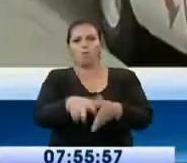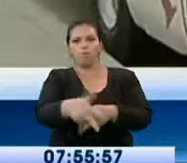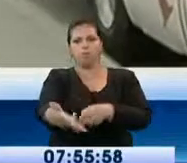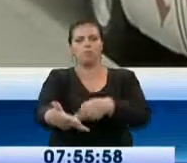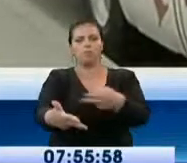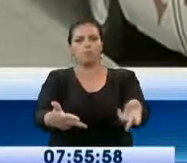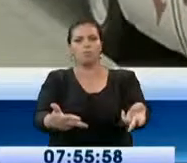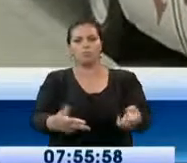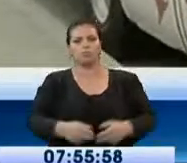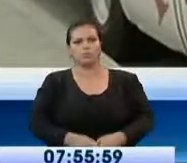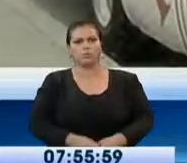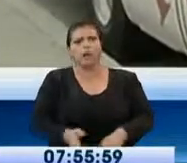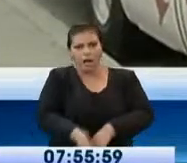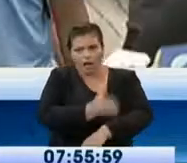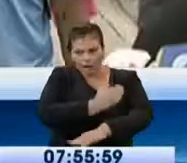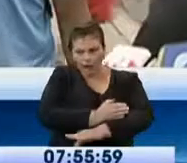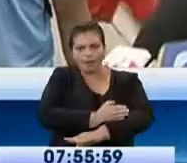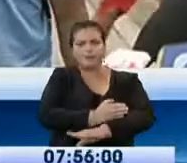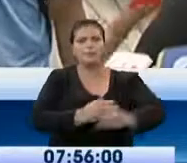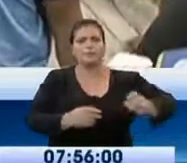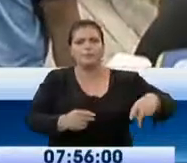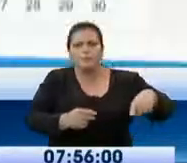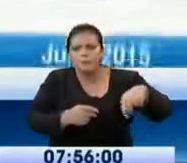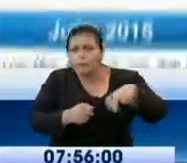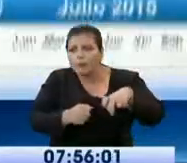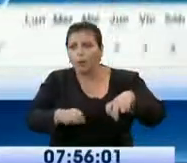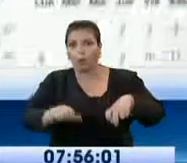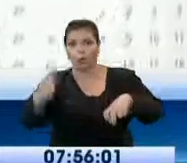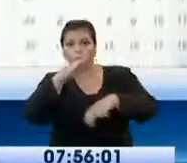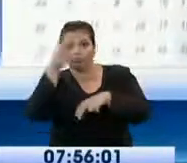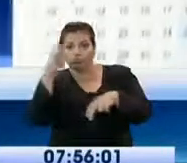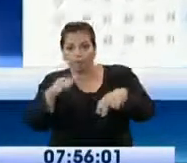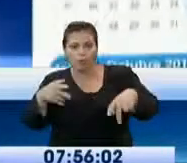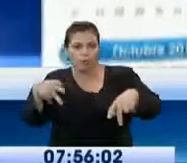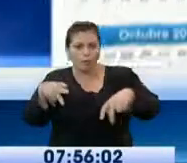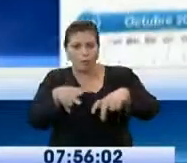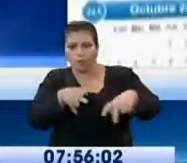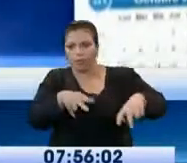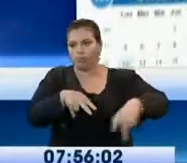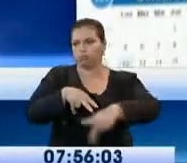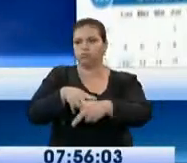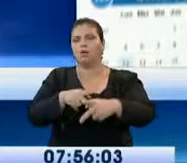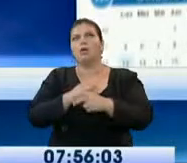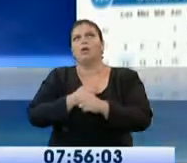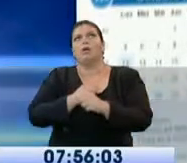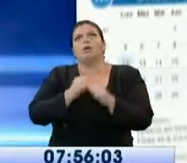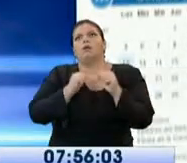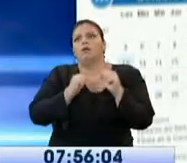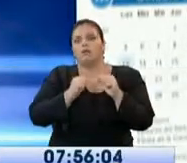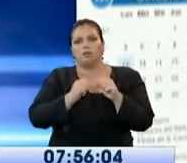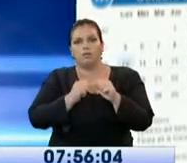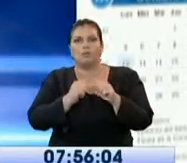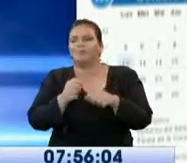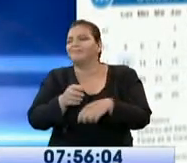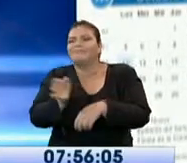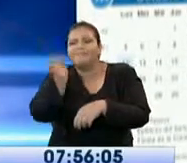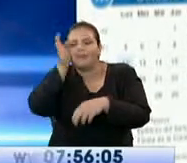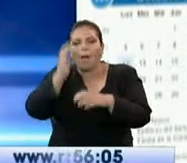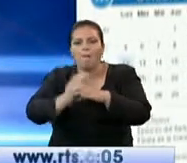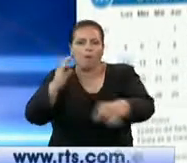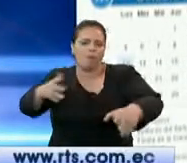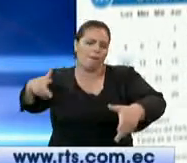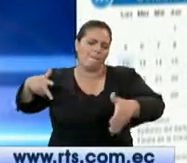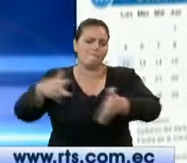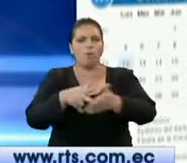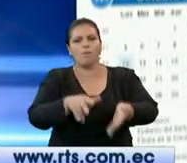la reina por este lado de acá y los cogió de lleno. Según cifras de la CTE, de enero a julio se registraron 49 accidentes